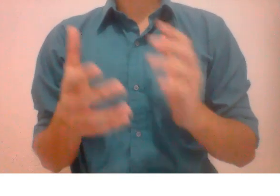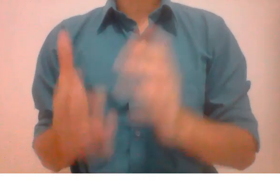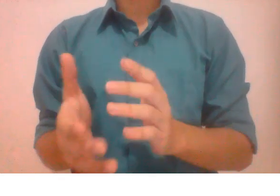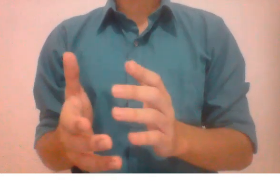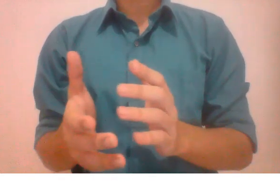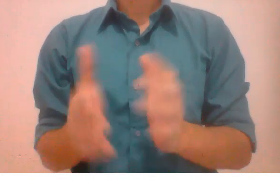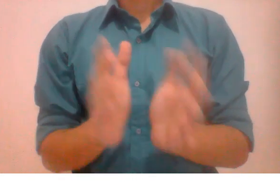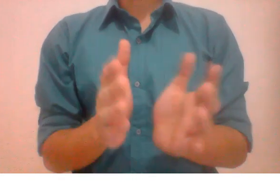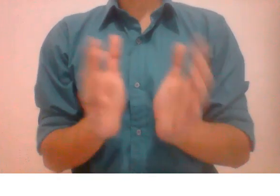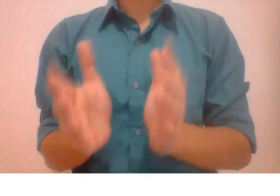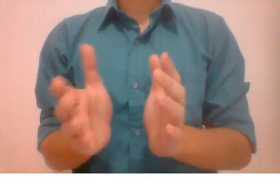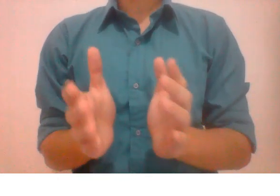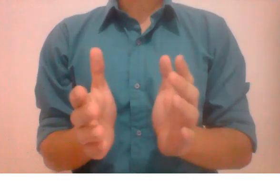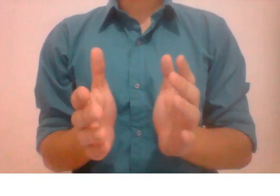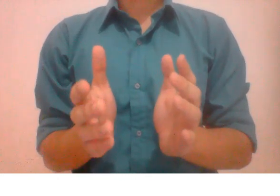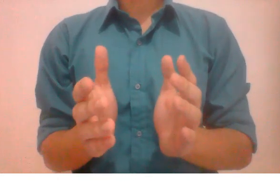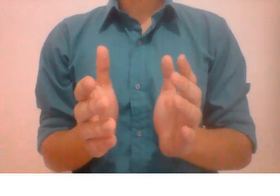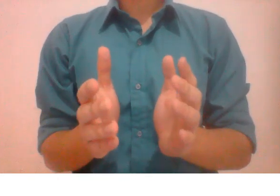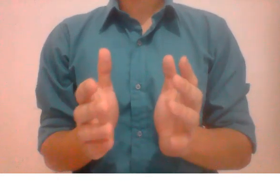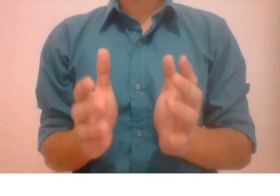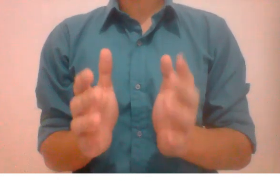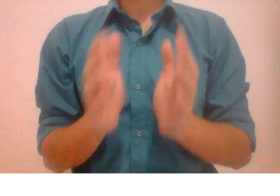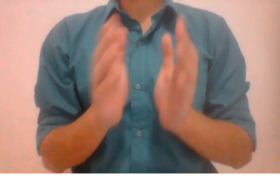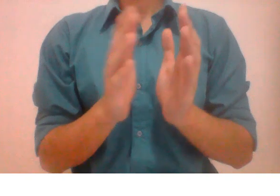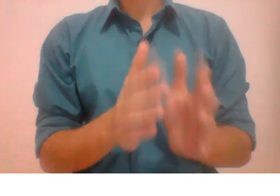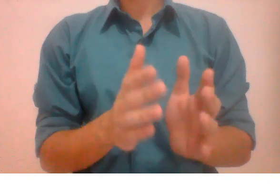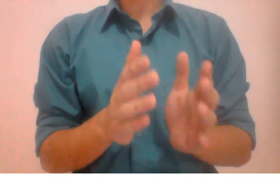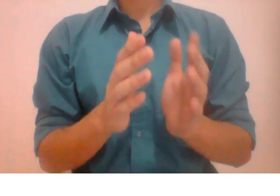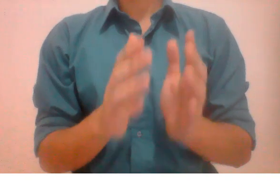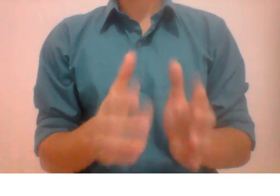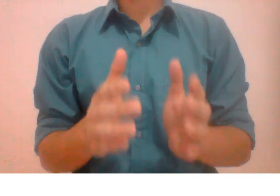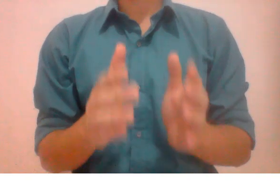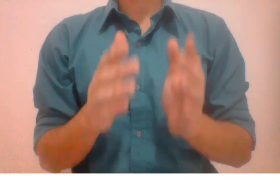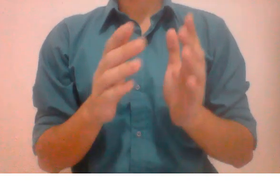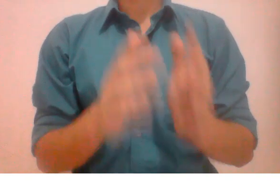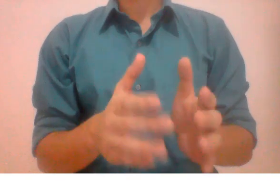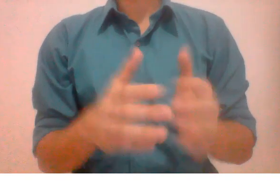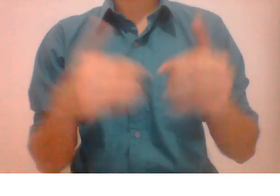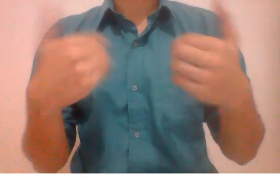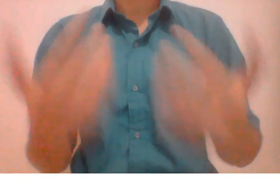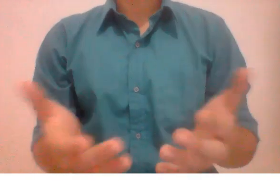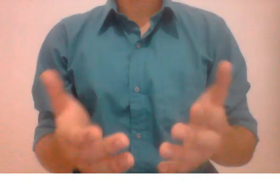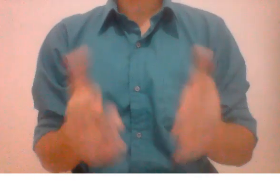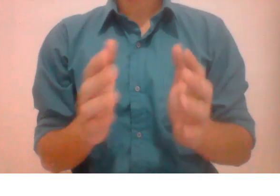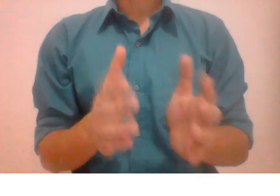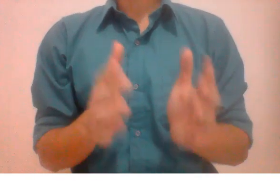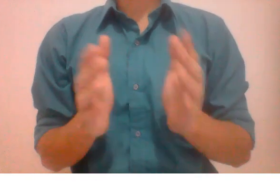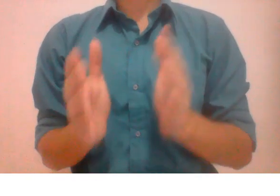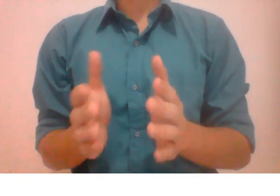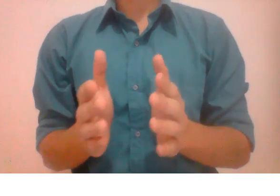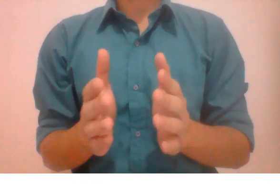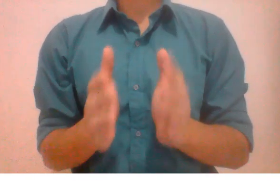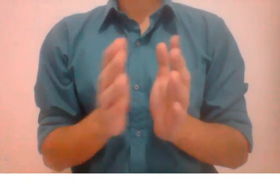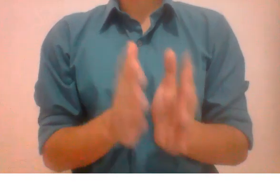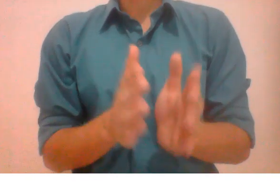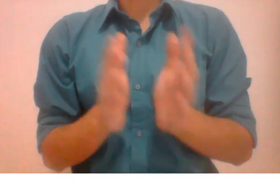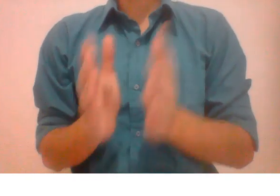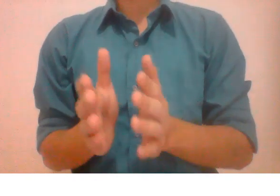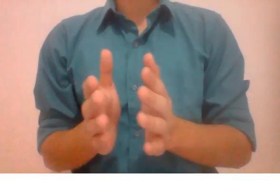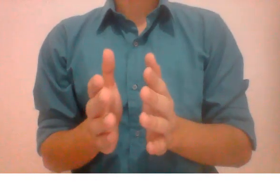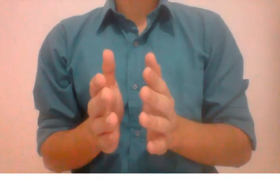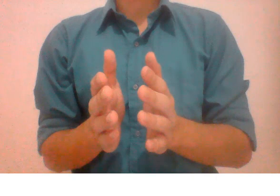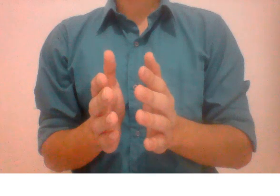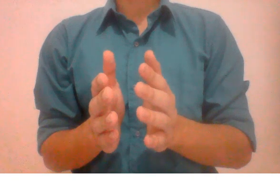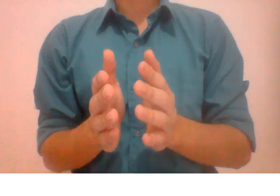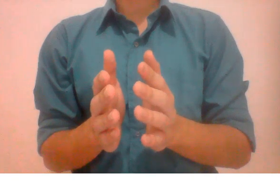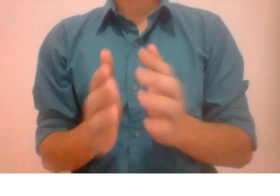muchos mexicanos. Esto lo comento por algo tan sencillo, porque a los únicos que se terminaron favoreciendo de este tipo de acciones de campañas